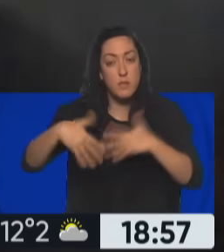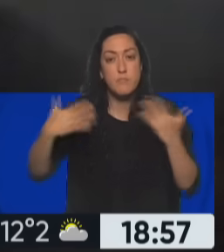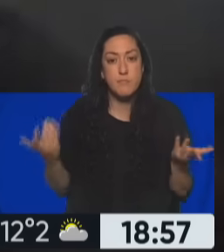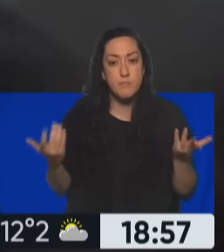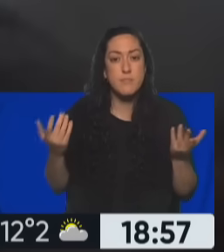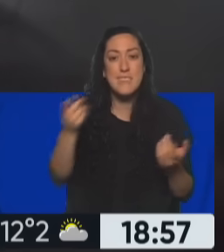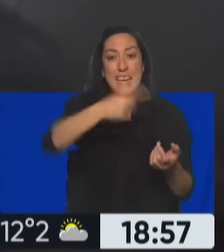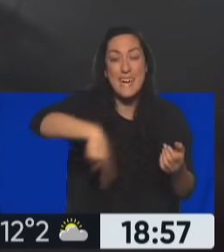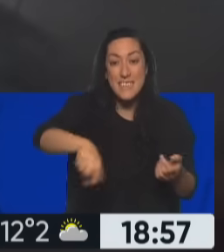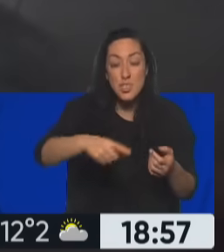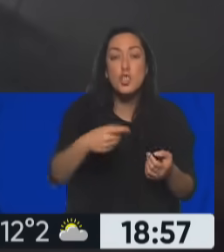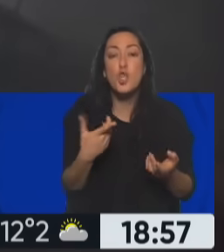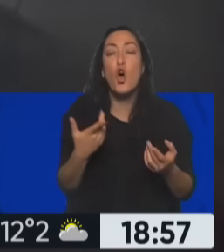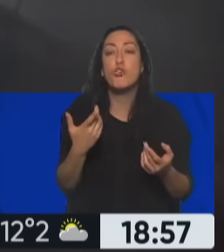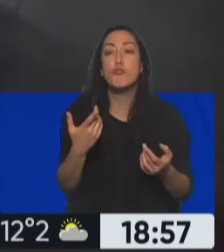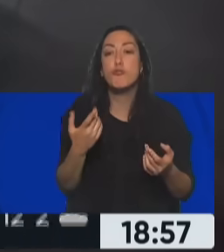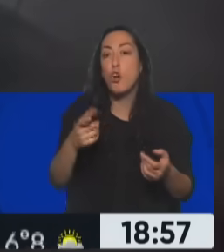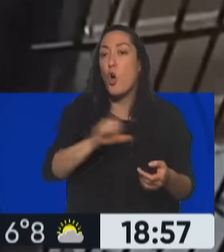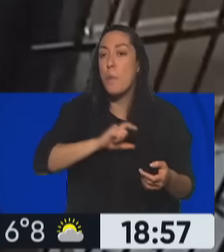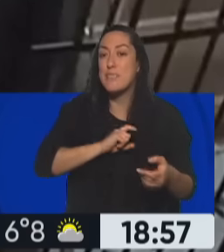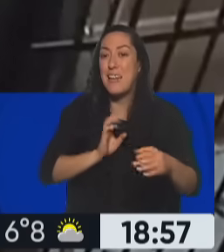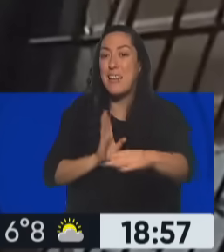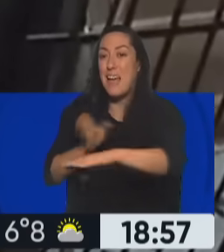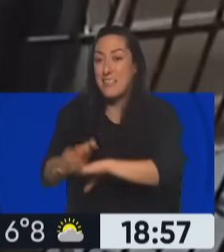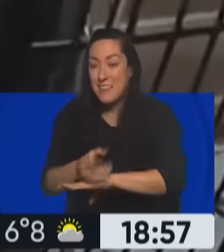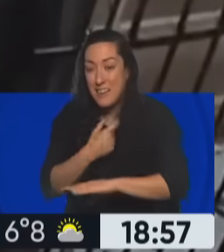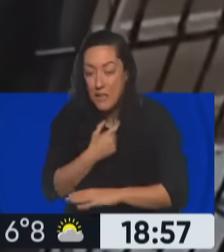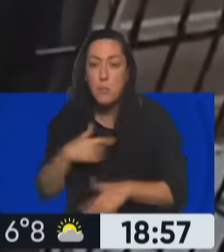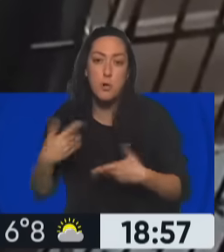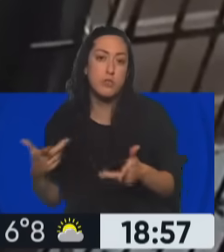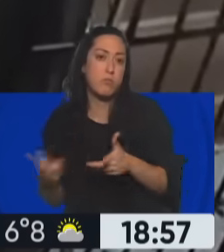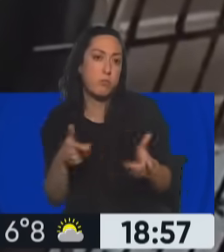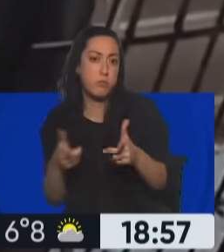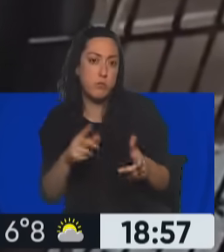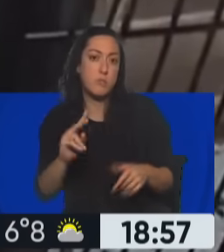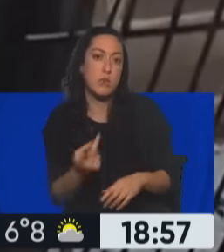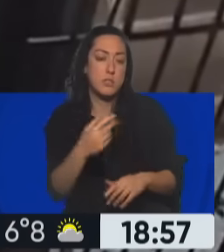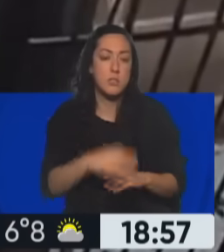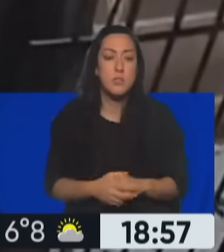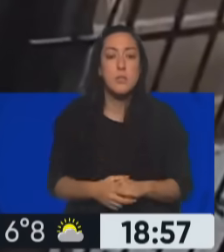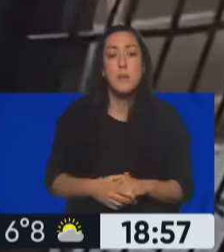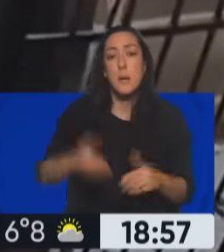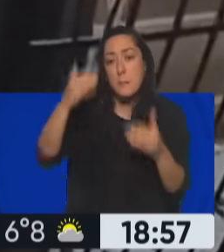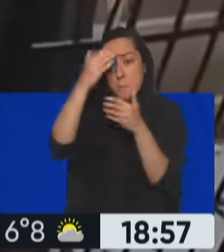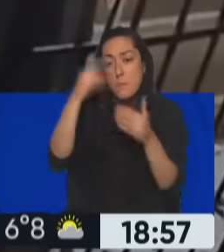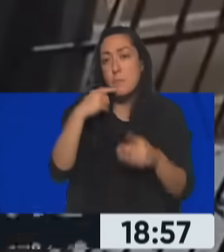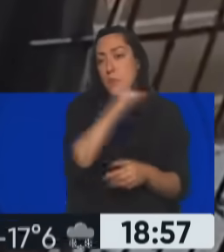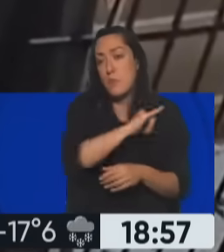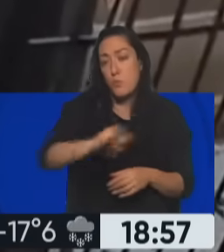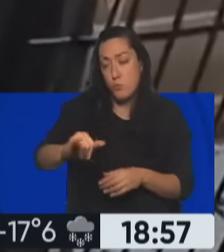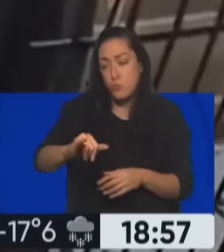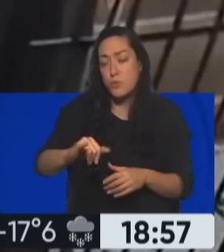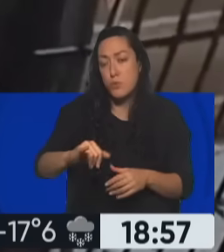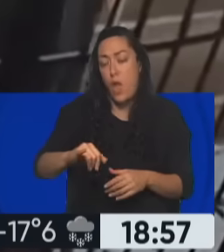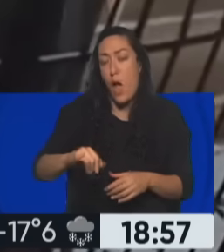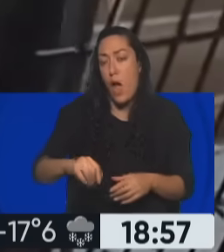oficiales, intentaban asaltar una comisaría. La Asociación Marroquí de Derechos Humanos denuncia un uso excesivo de la fuerza y advierte de